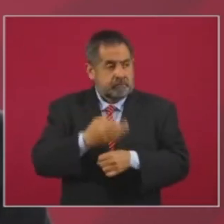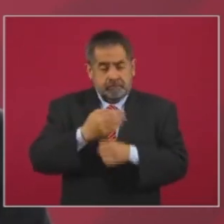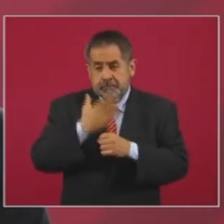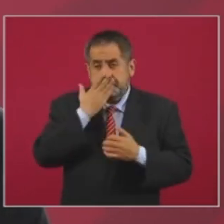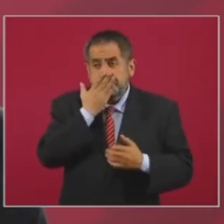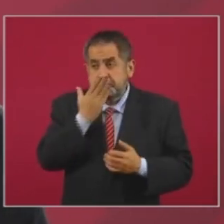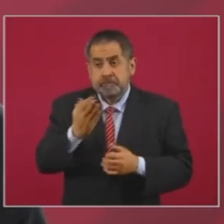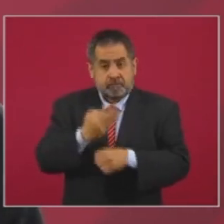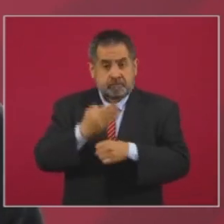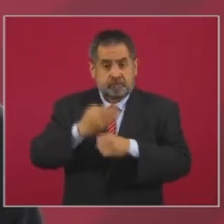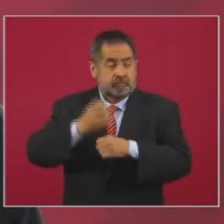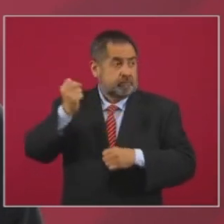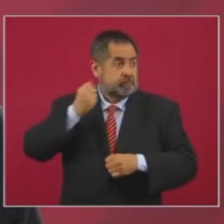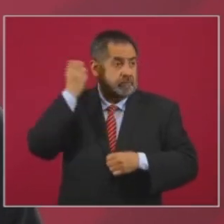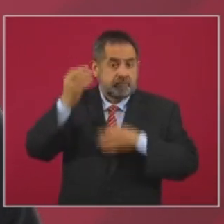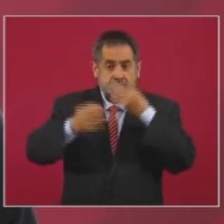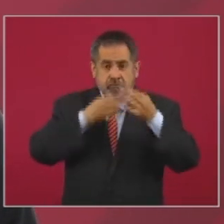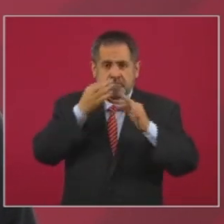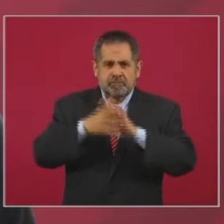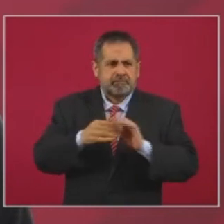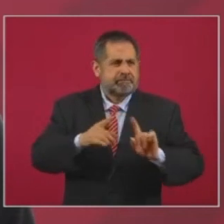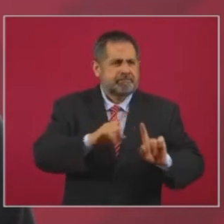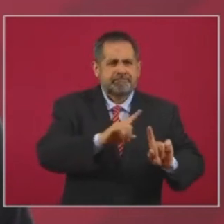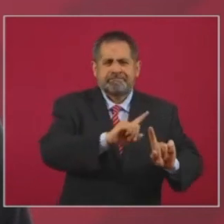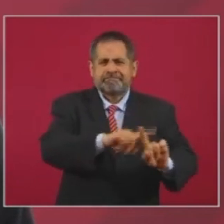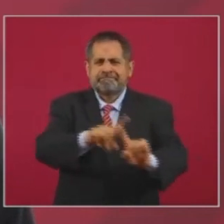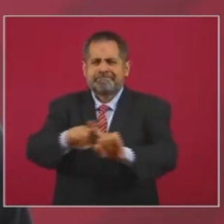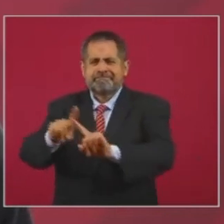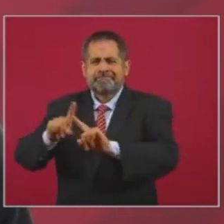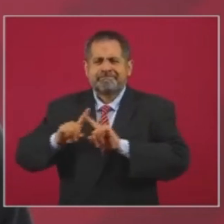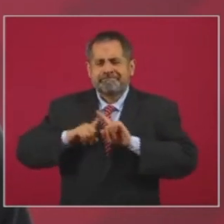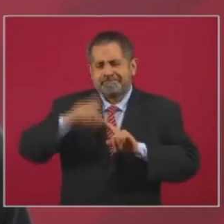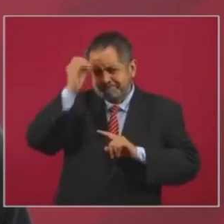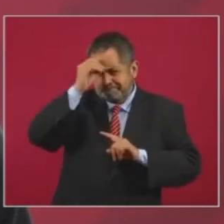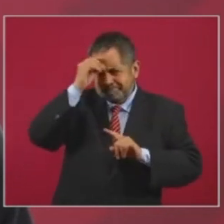conferencia, la diversidad, la pluralidad.